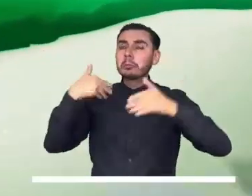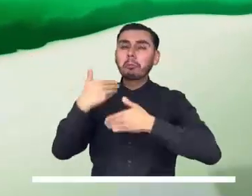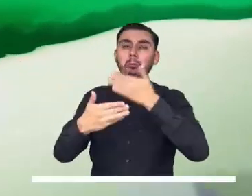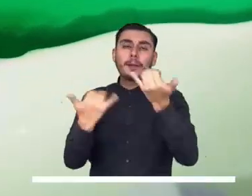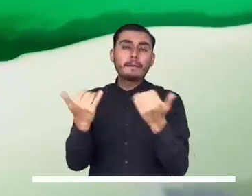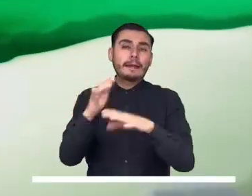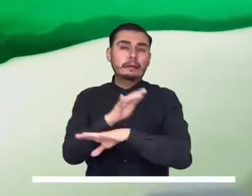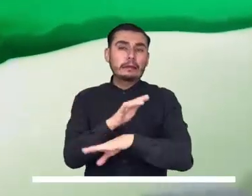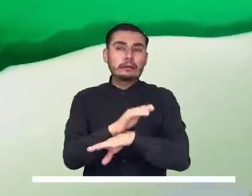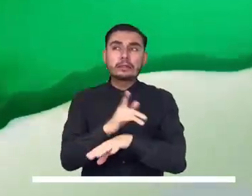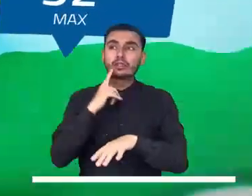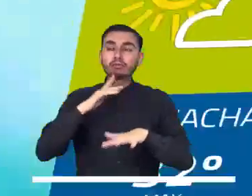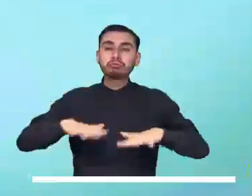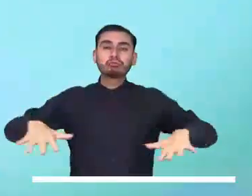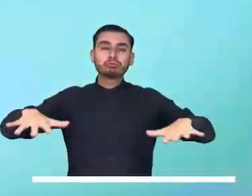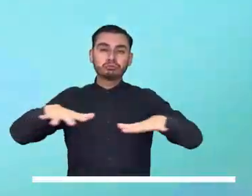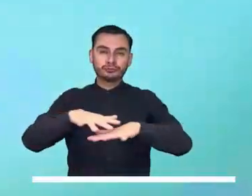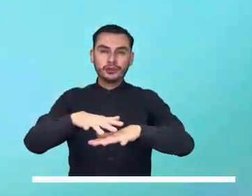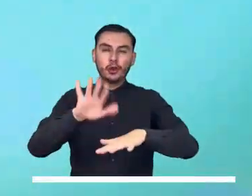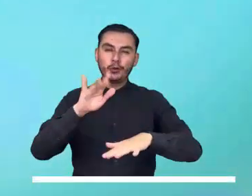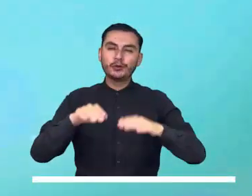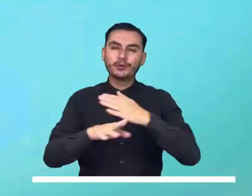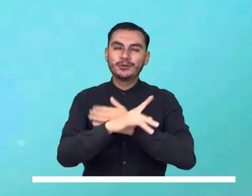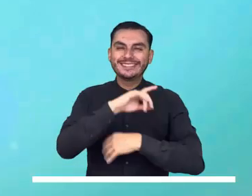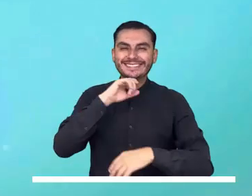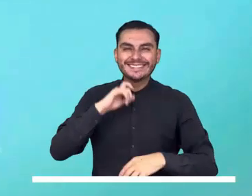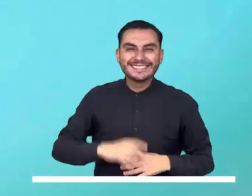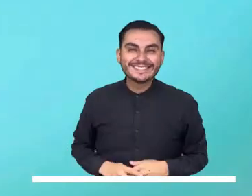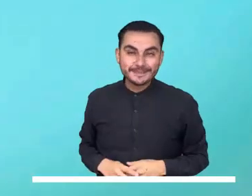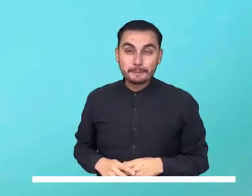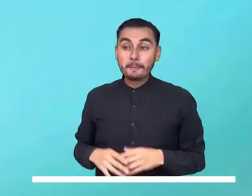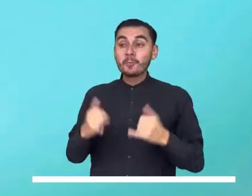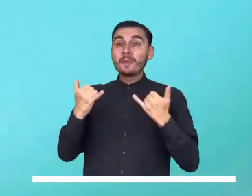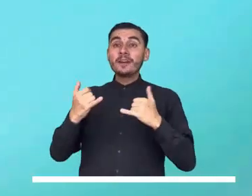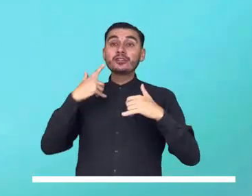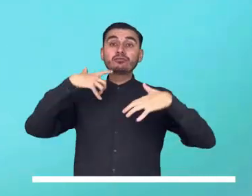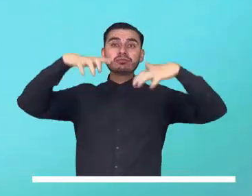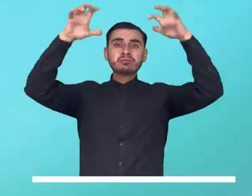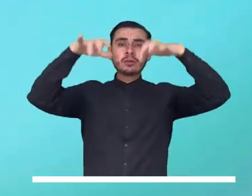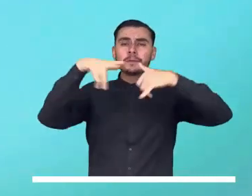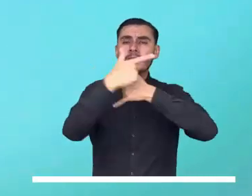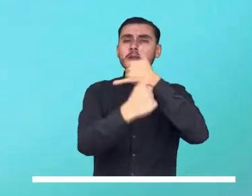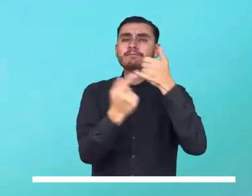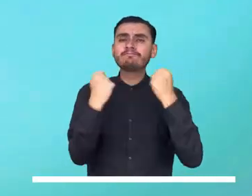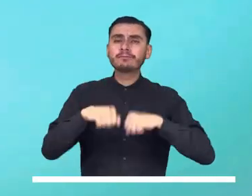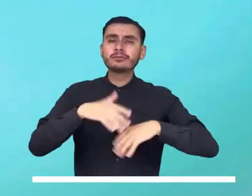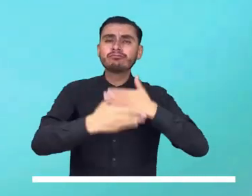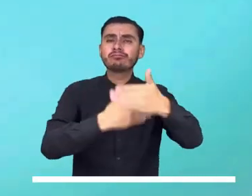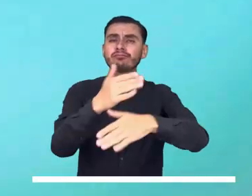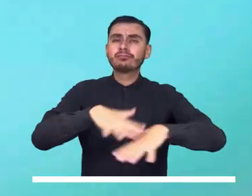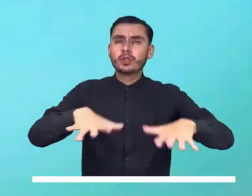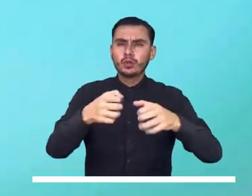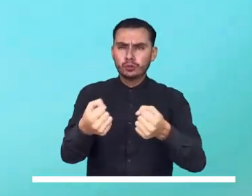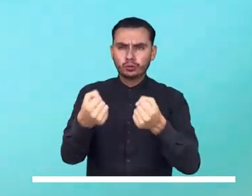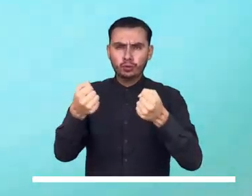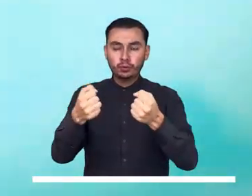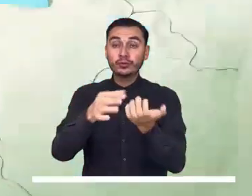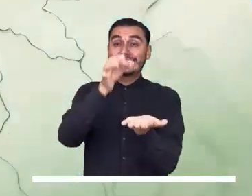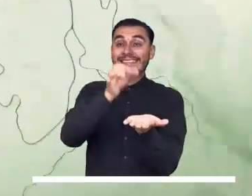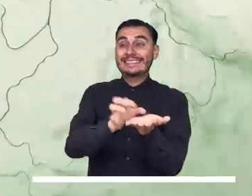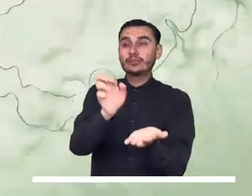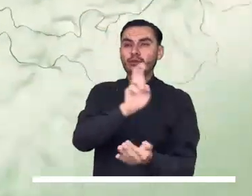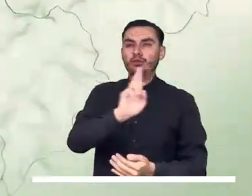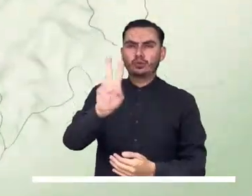las islas de San Andrés y Providencia, donde se espera que persistan las condiciones secas. Las lluvias del Pacífico